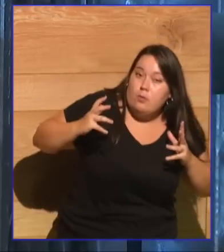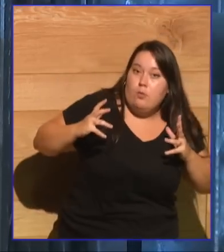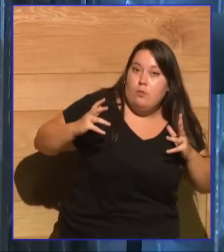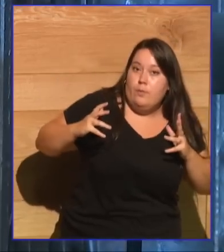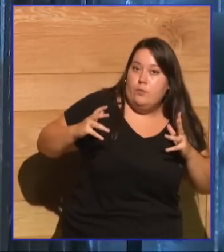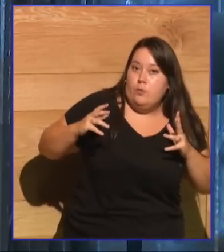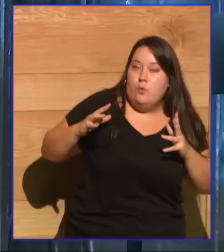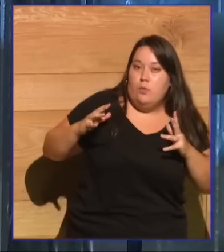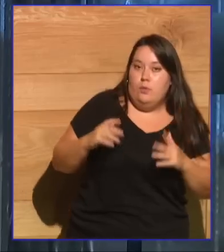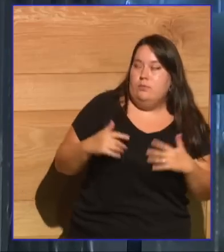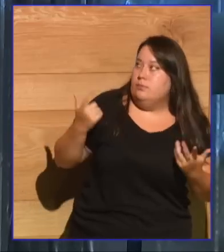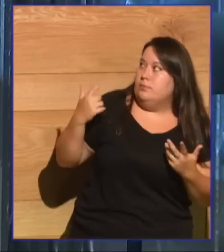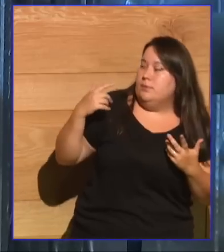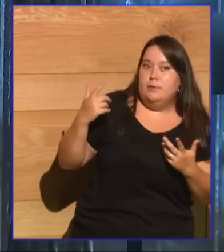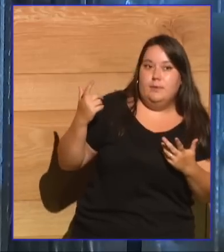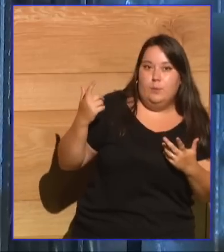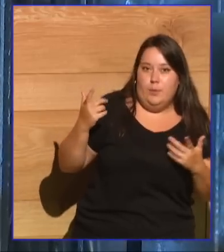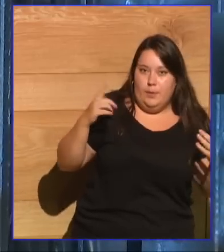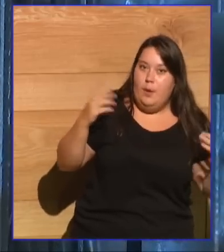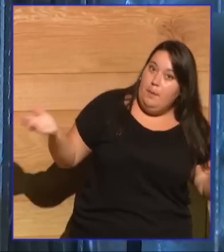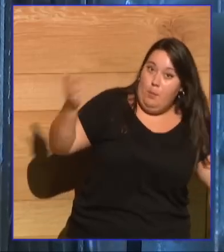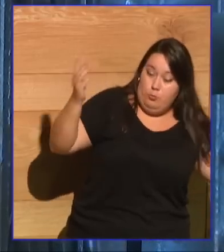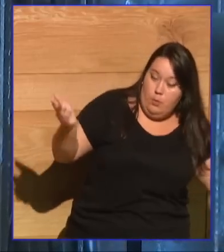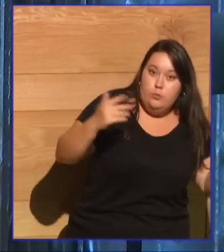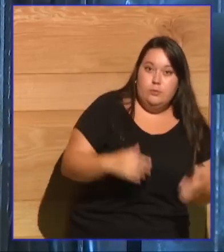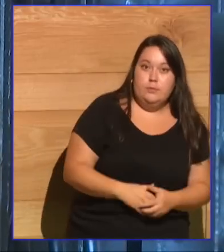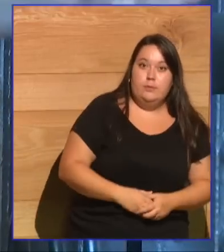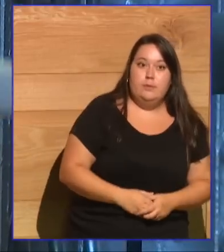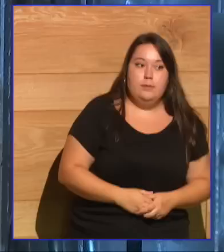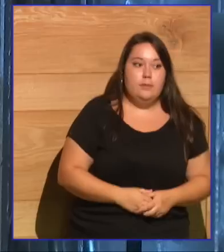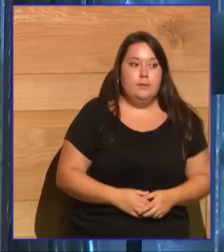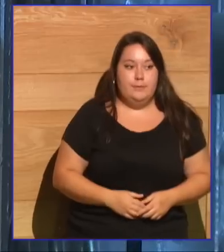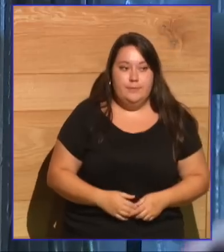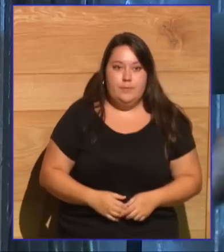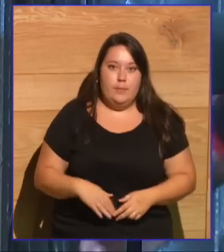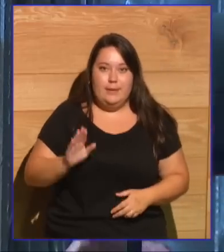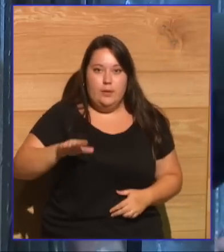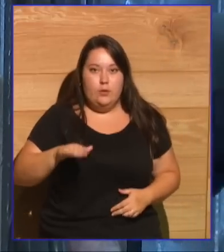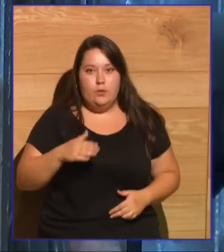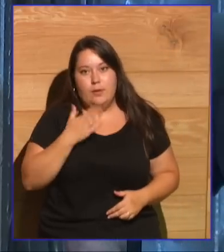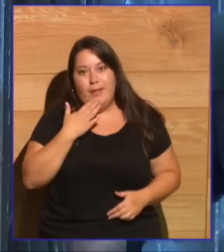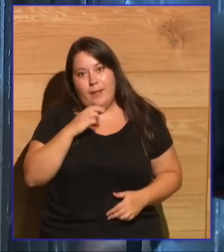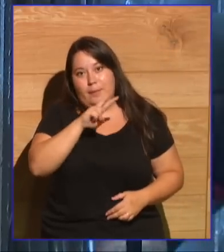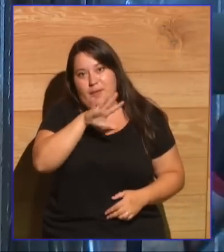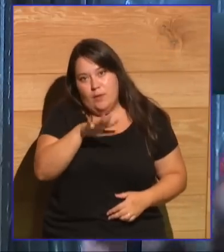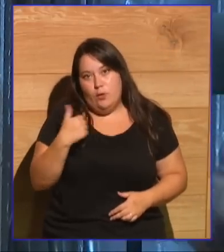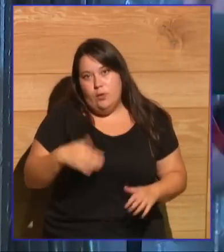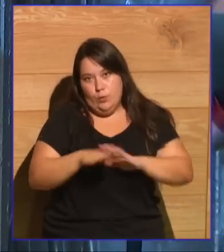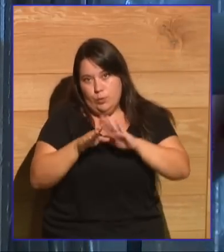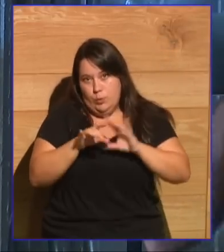atacándole diciendo pero vamos arriba tiene ya 25 años y el